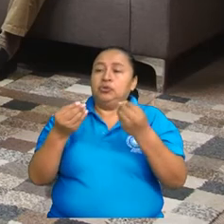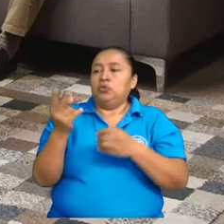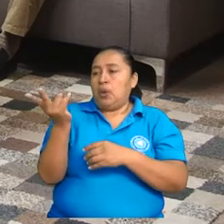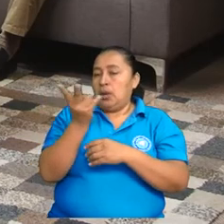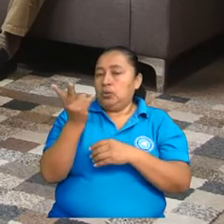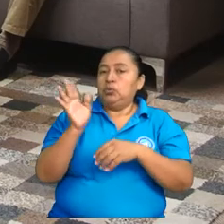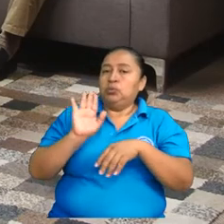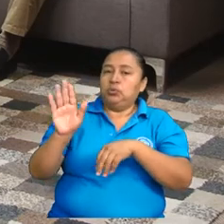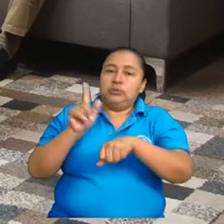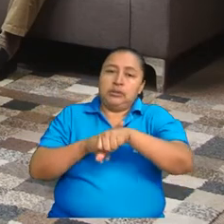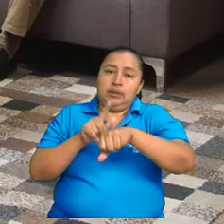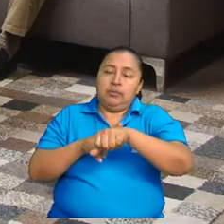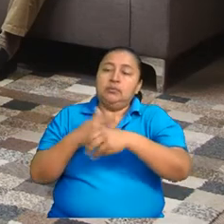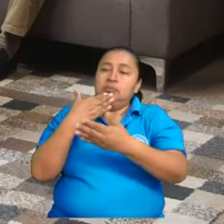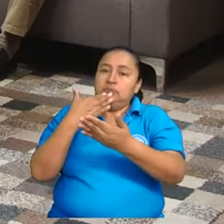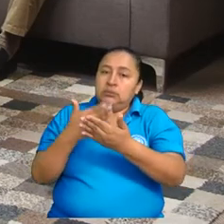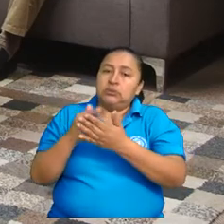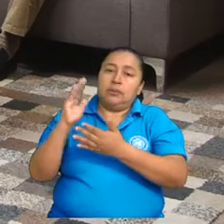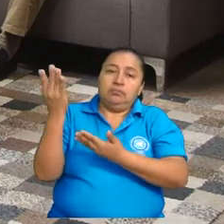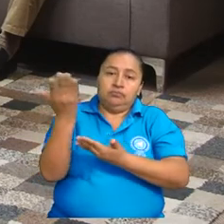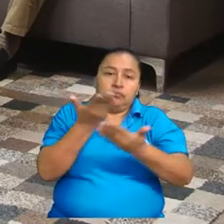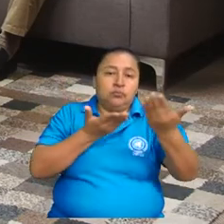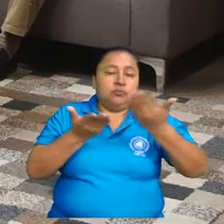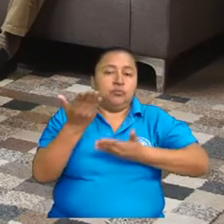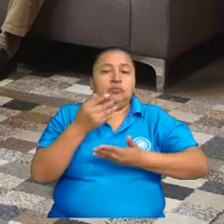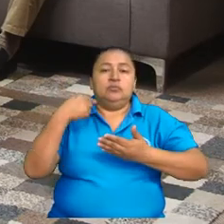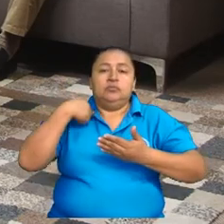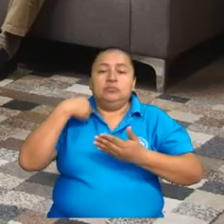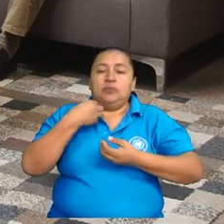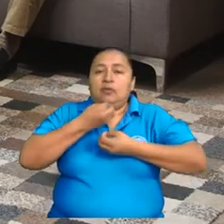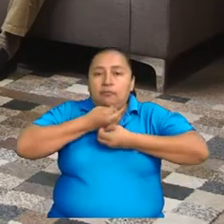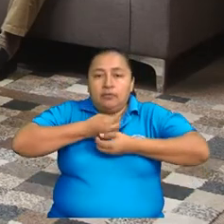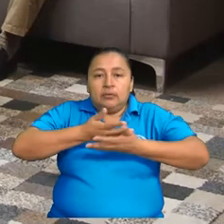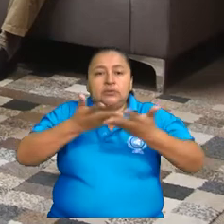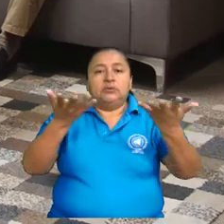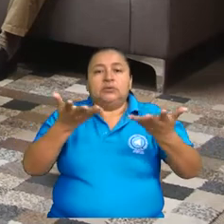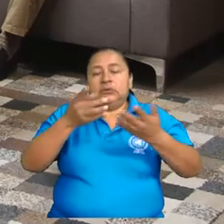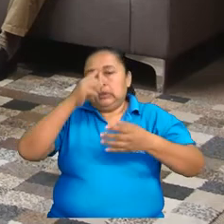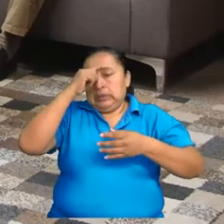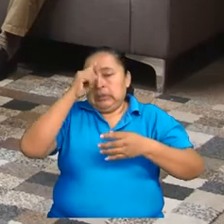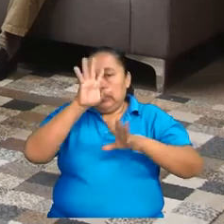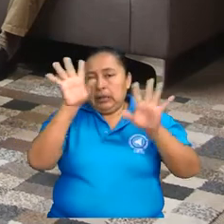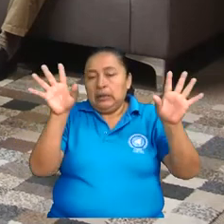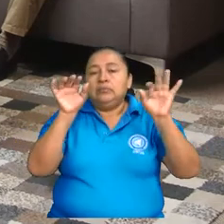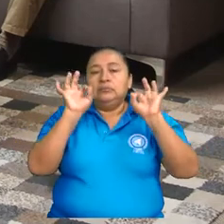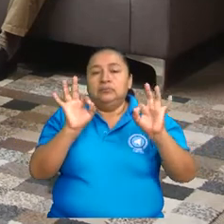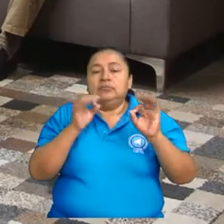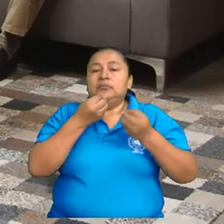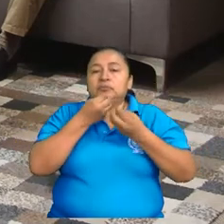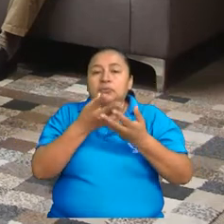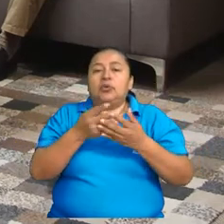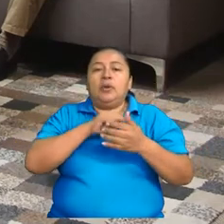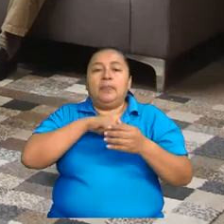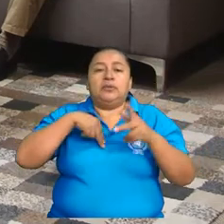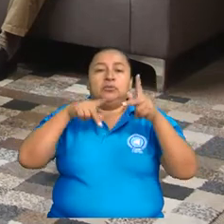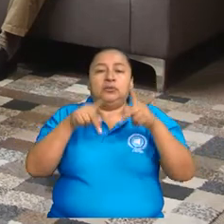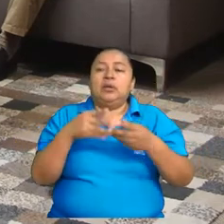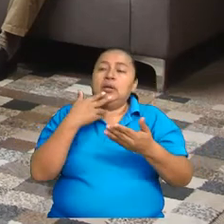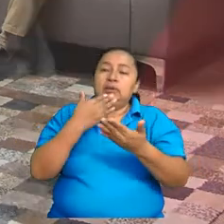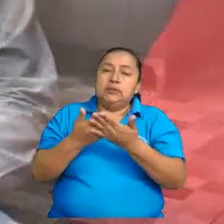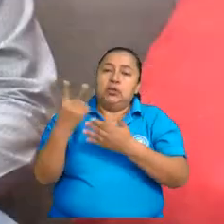por su tiempo. Muchísimas gracias por compartir siempre información veraz, constatable con nuestra audiencia. Muchas gracias.